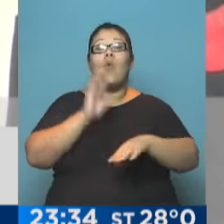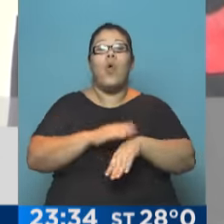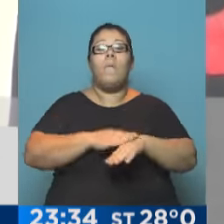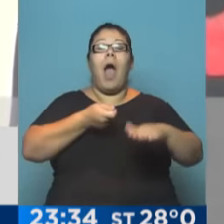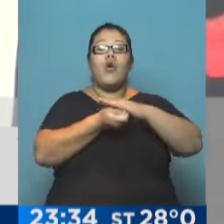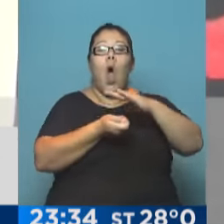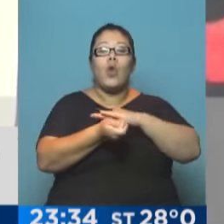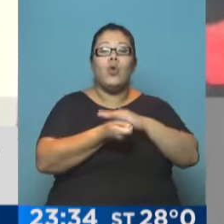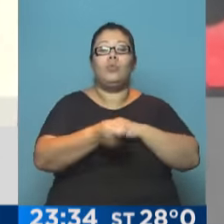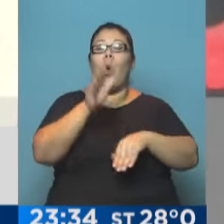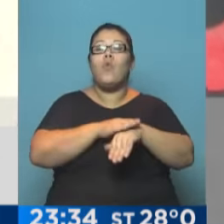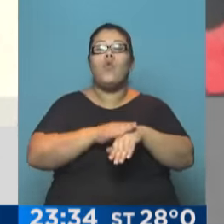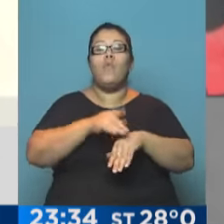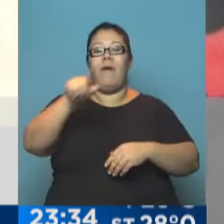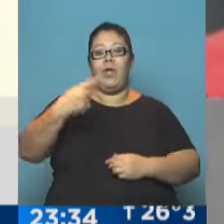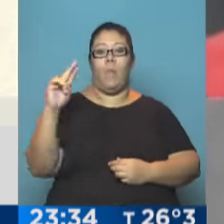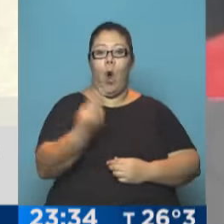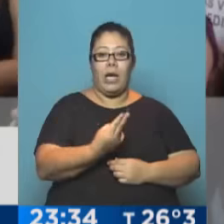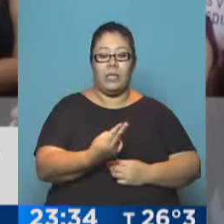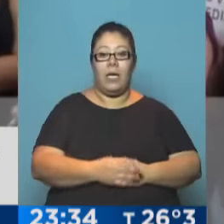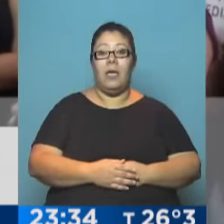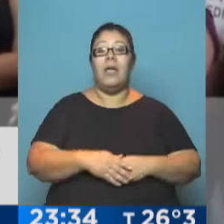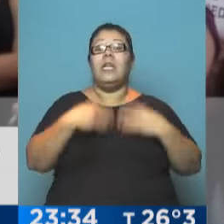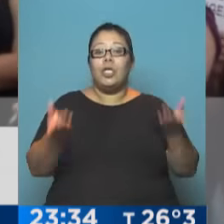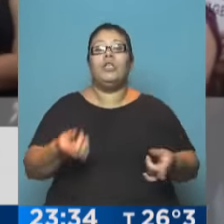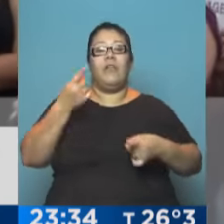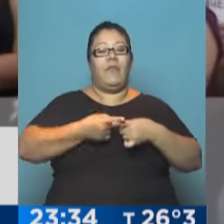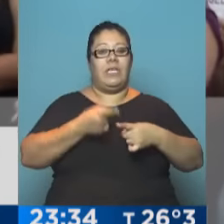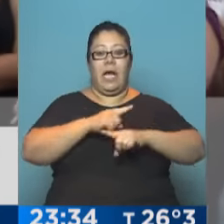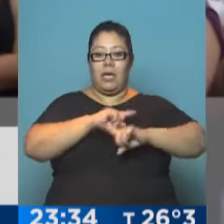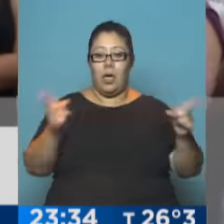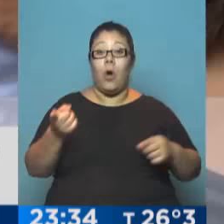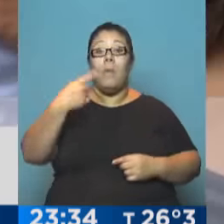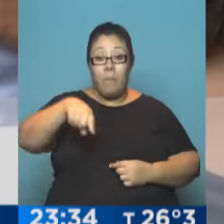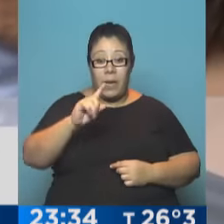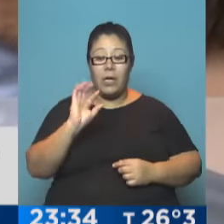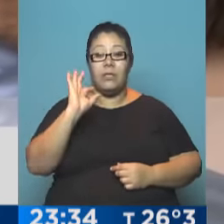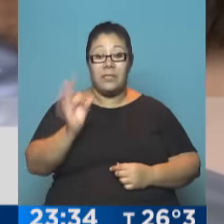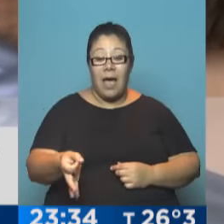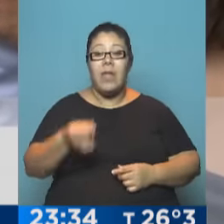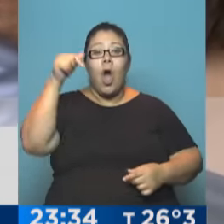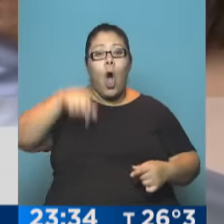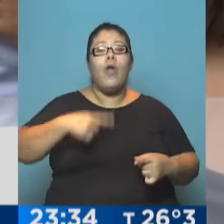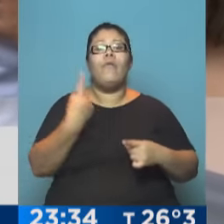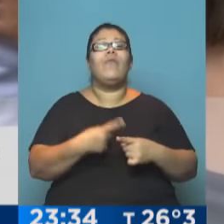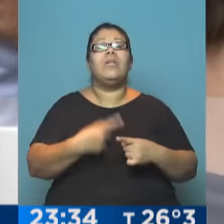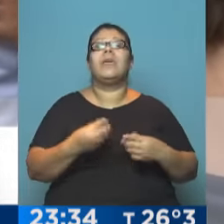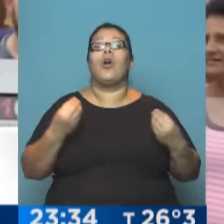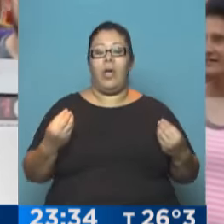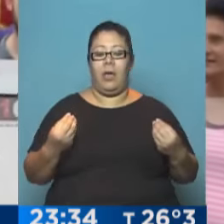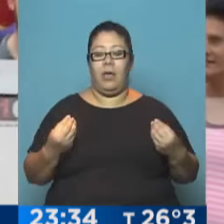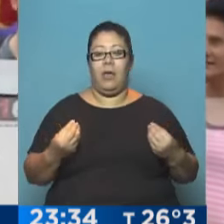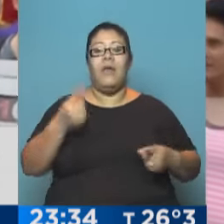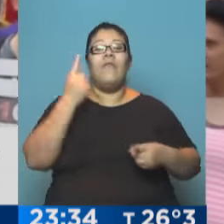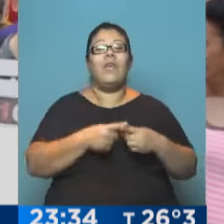los llevaron a la muerte. No se festeja. Pero ¿saben qué se celebra? Se celebra